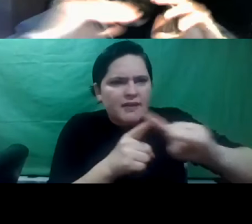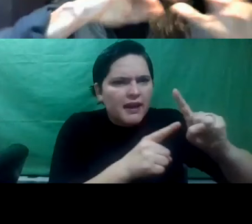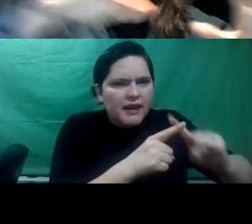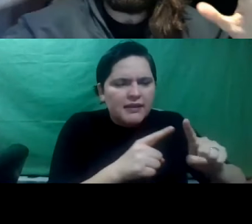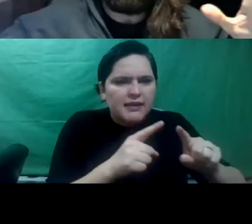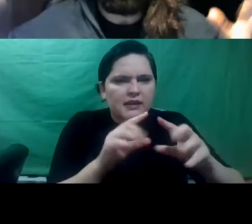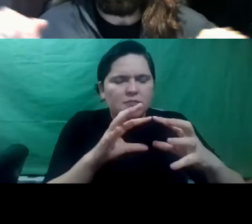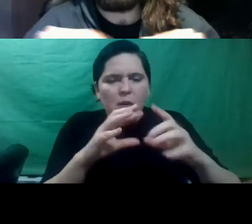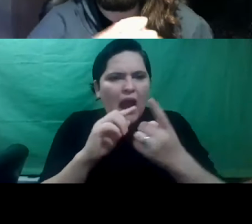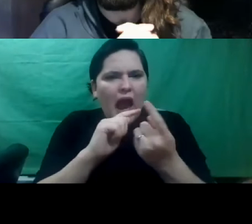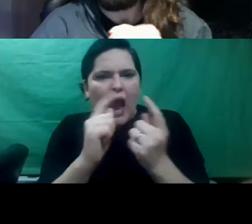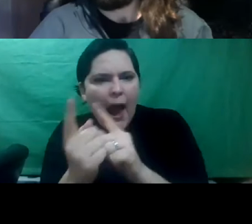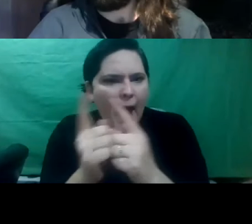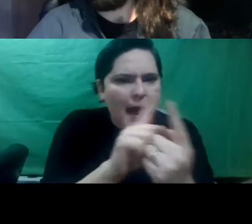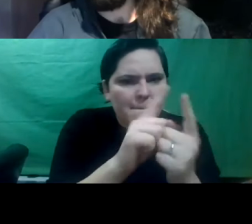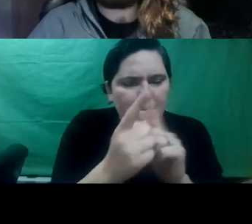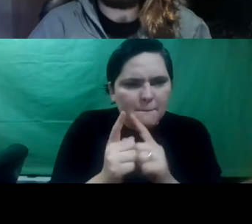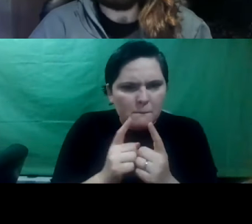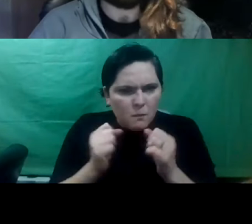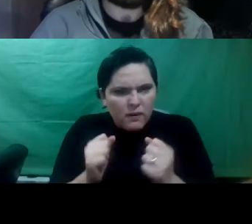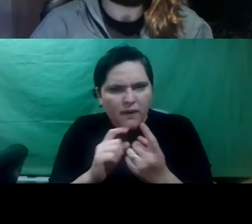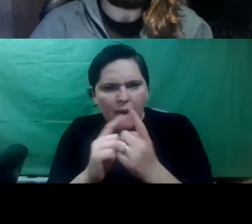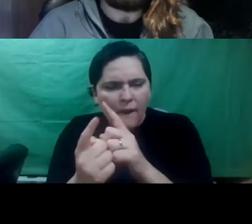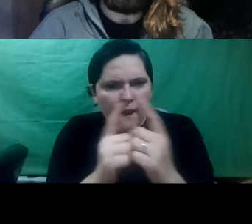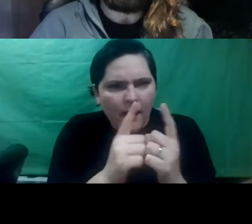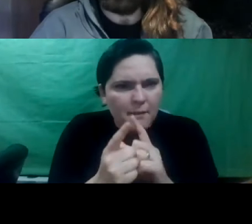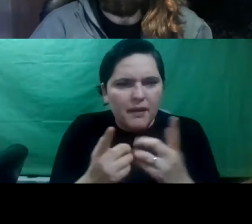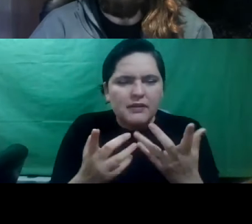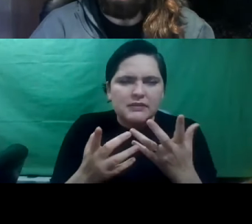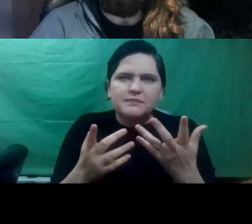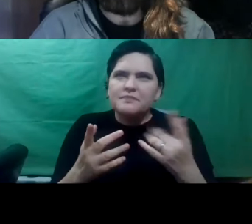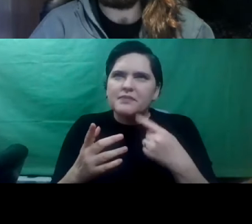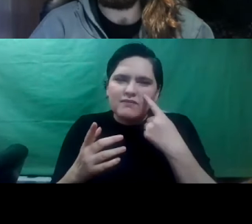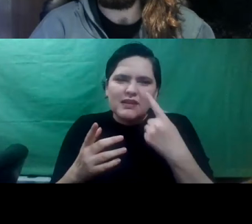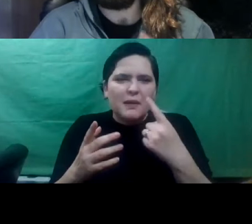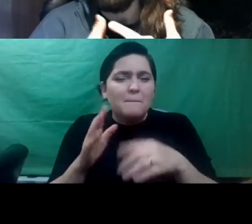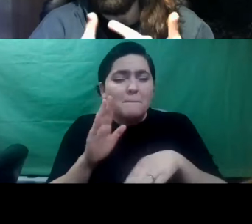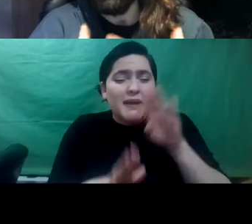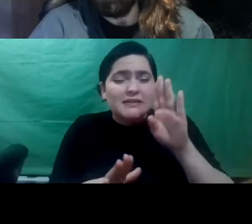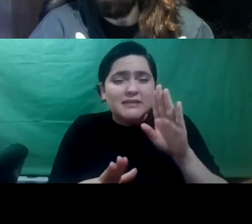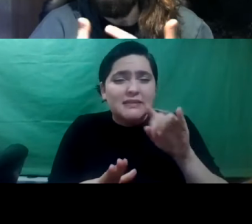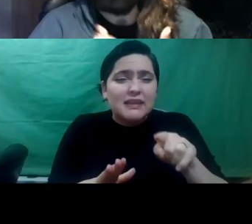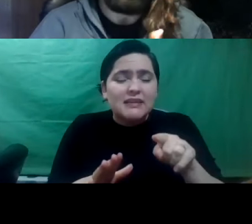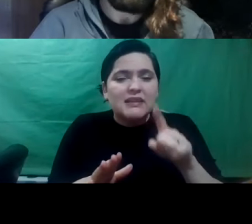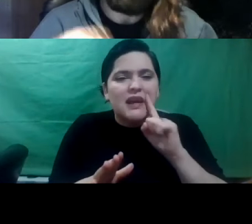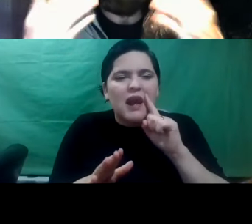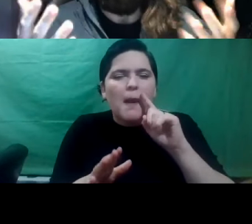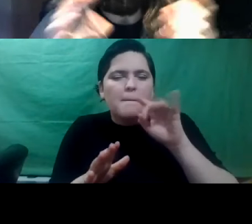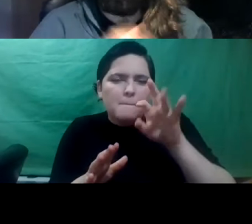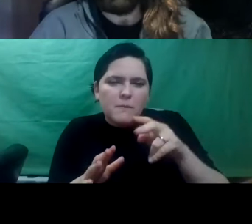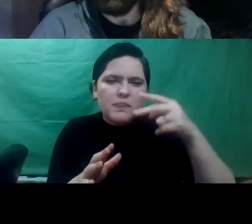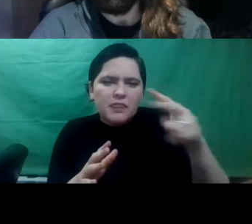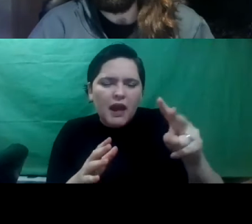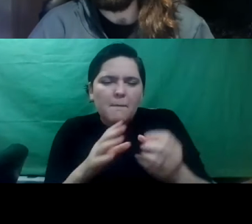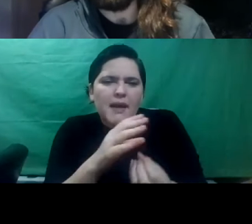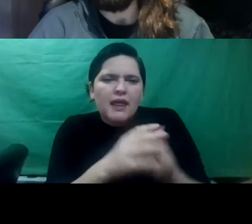transitoria y transitar entre estos estados, y algo que es como un clásico, digamos, de los sistemas complejos es que presentan propiedades emergentes, que puesto de